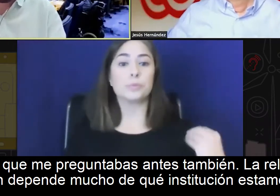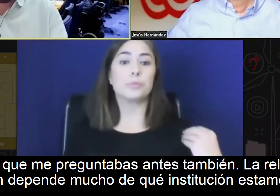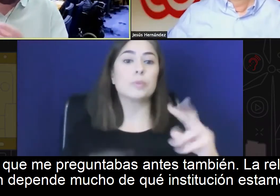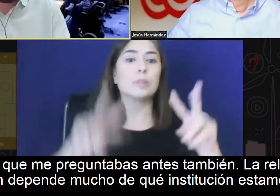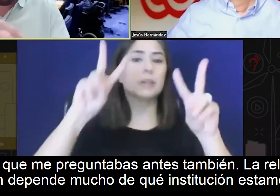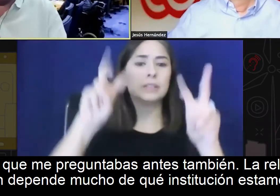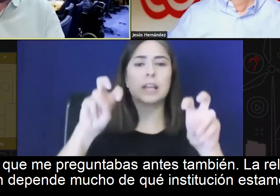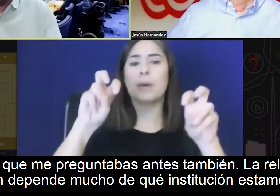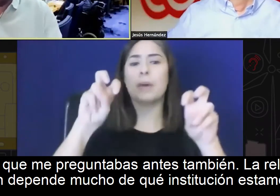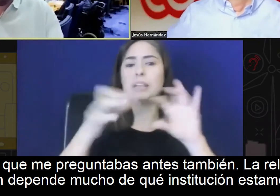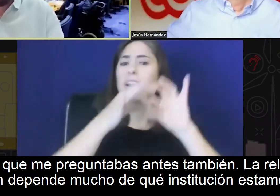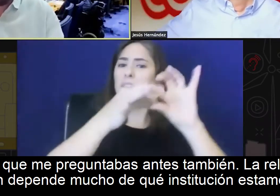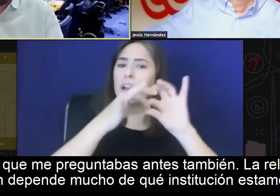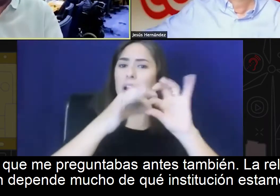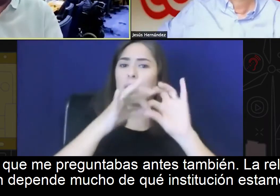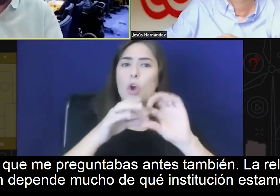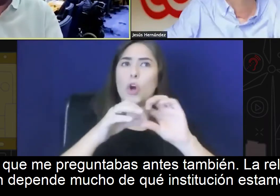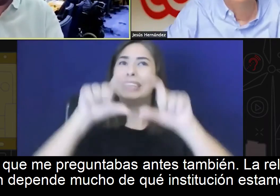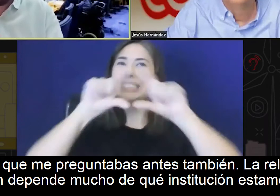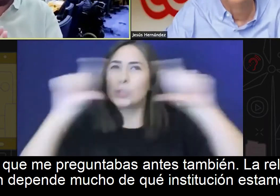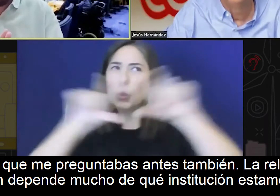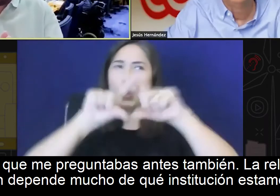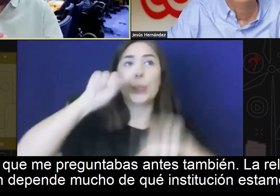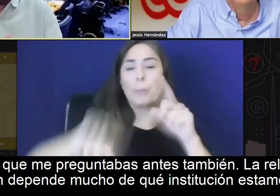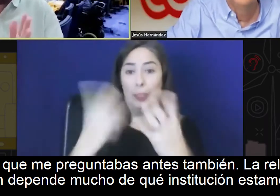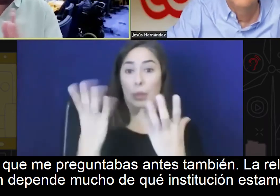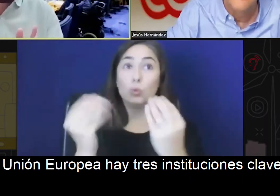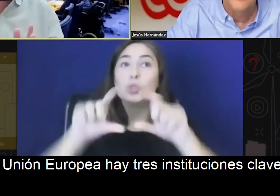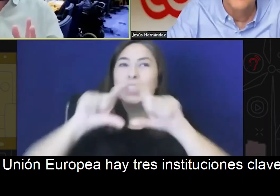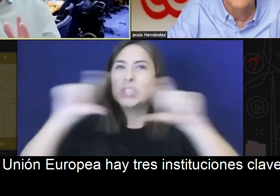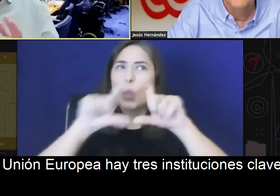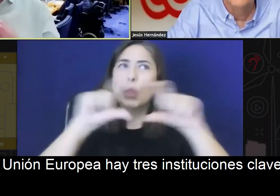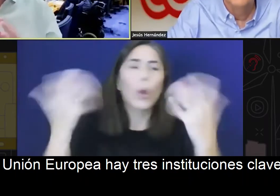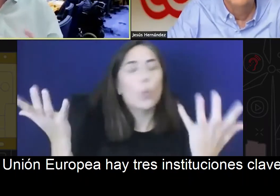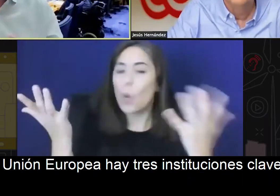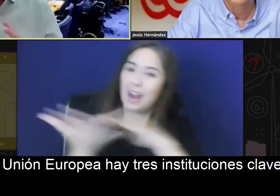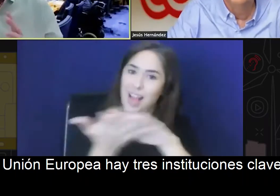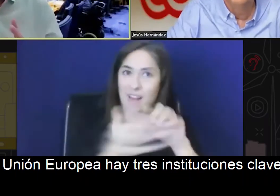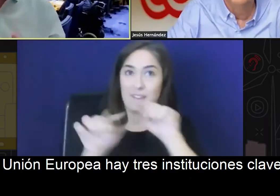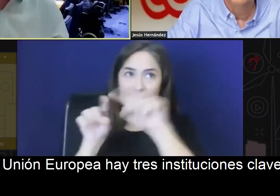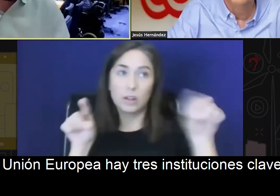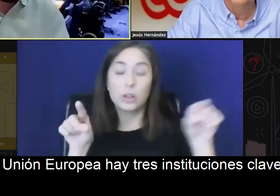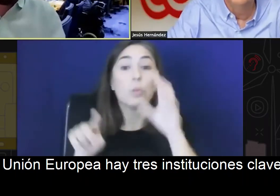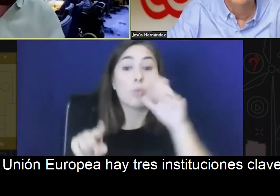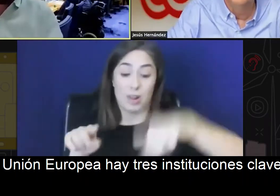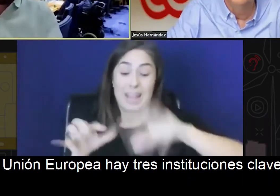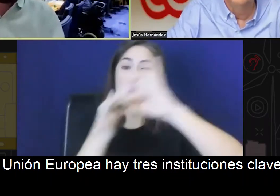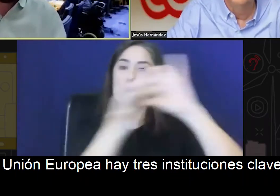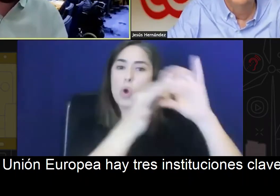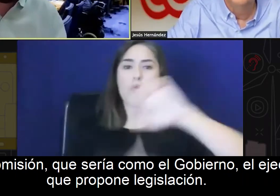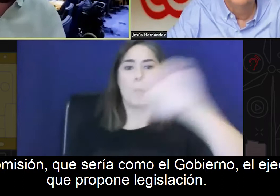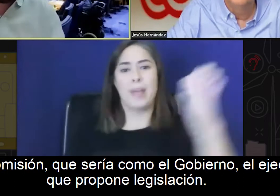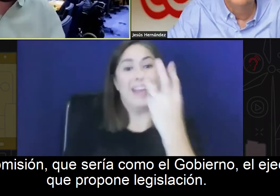la institución depende mucho de qué institución estamos hablando, porque, por ejemplo, digamos, en la Unión Europea hay tres instituciones claves. Está